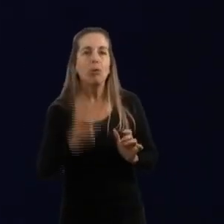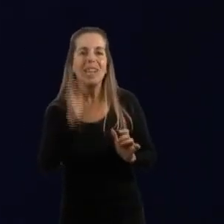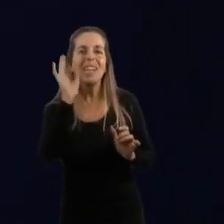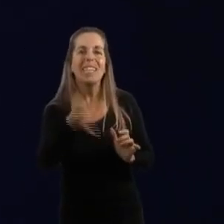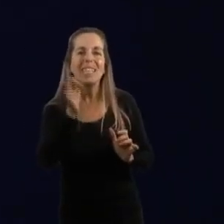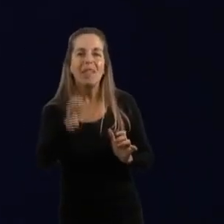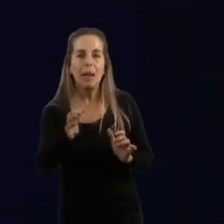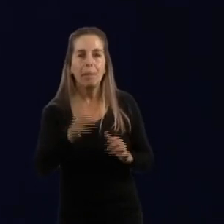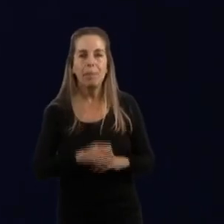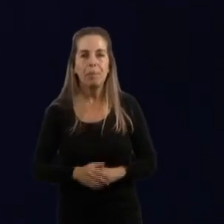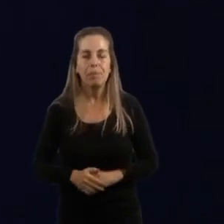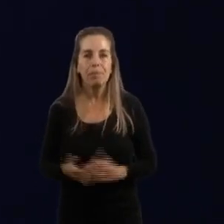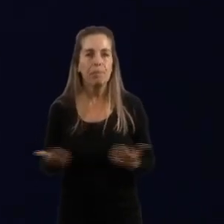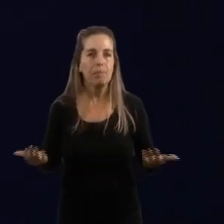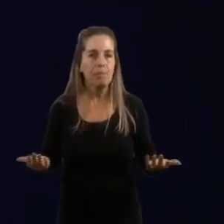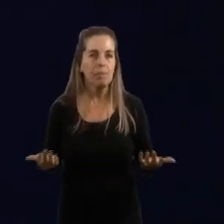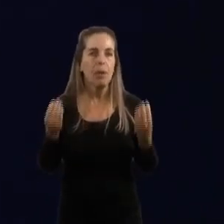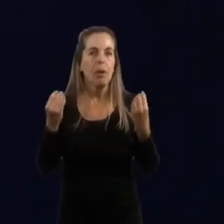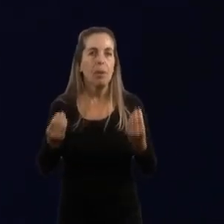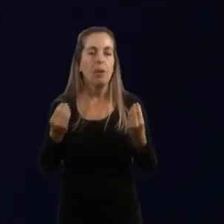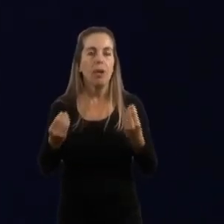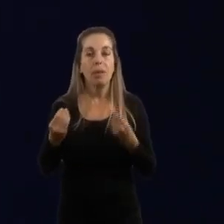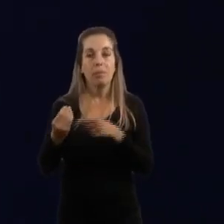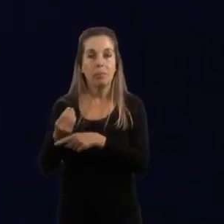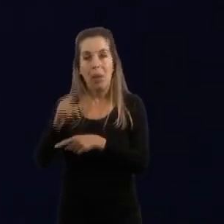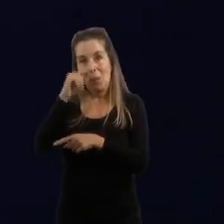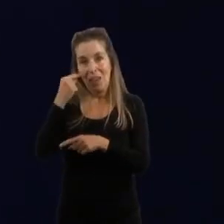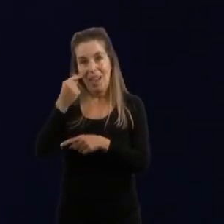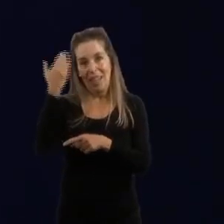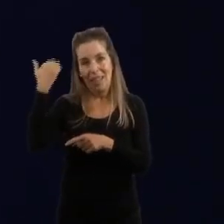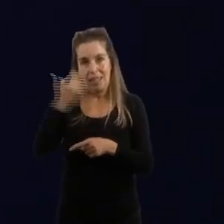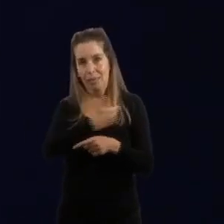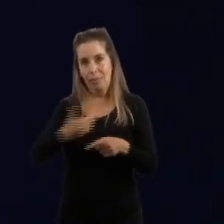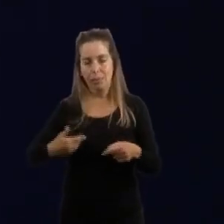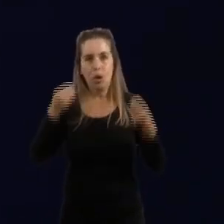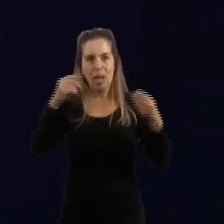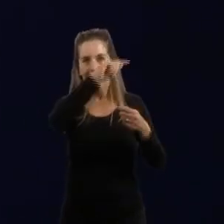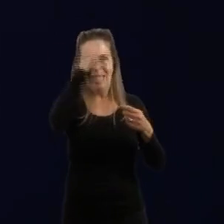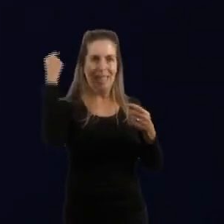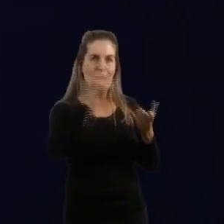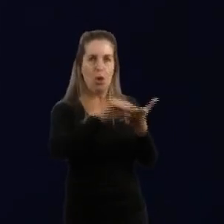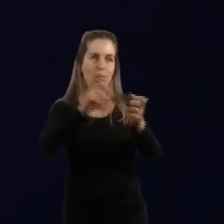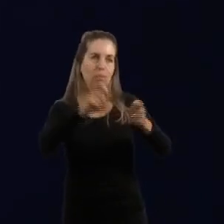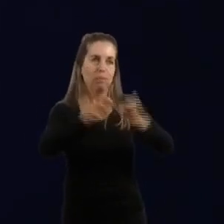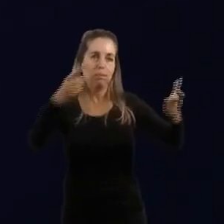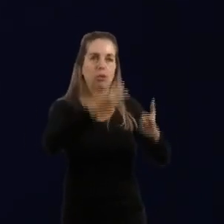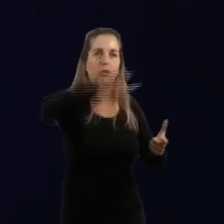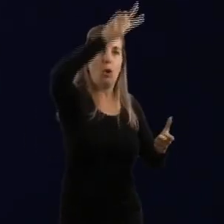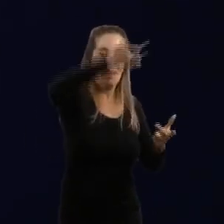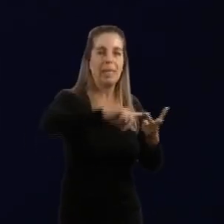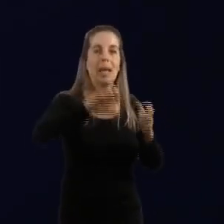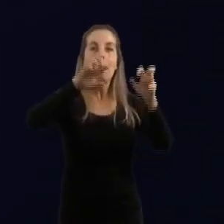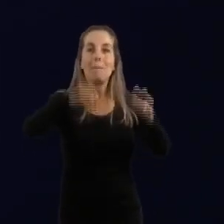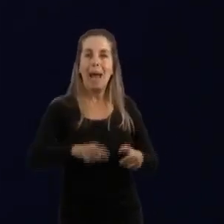por qué prácticamente duplicaron el Estado, por qué multiplicaron los planes 30 o 40